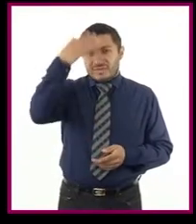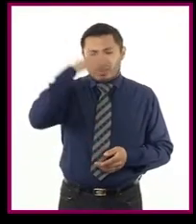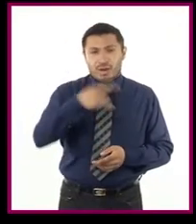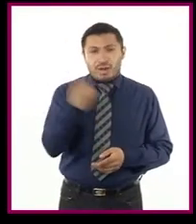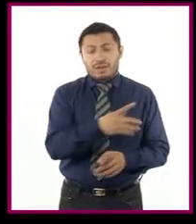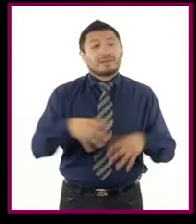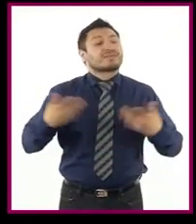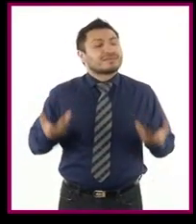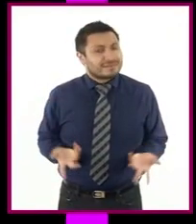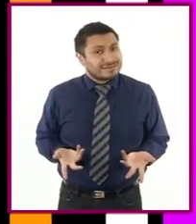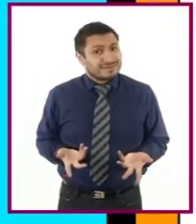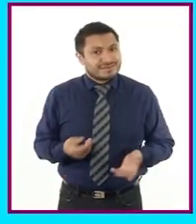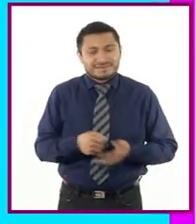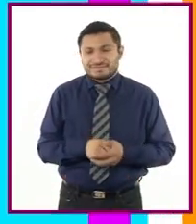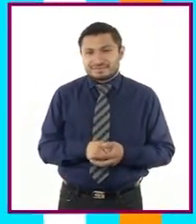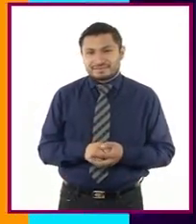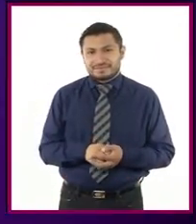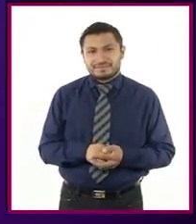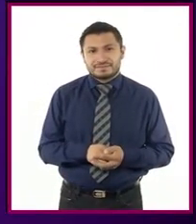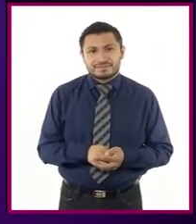¿Sabías qué?